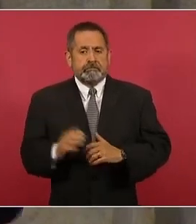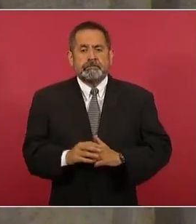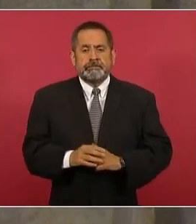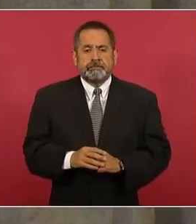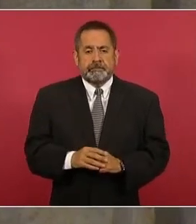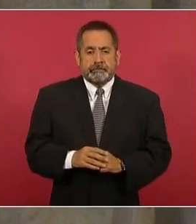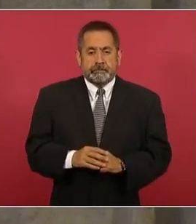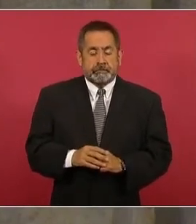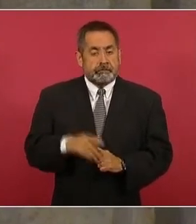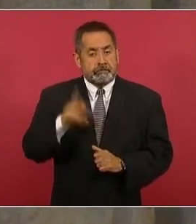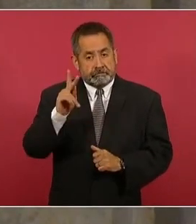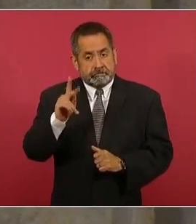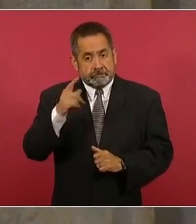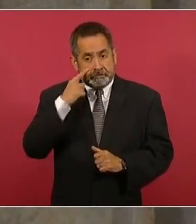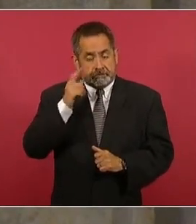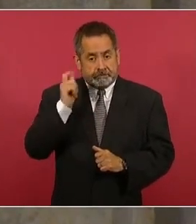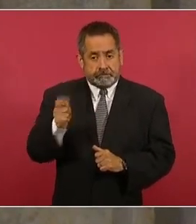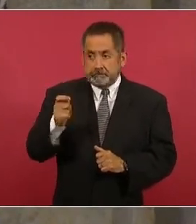Pero nosotros